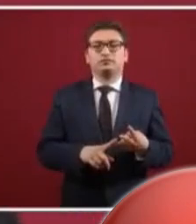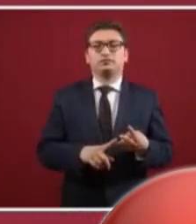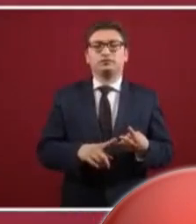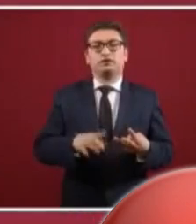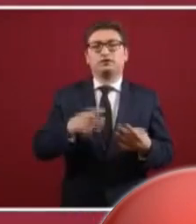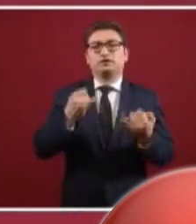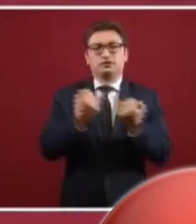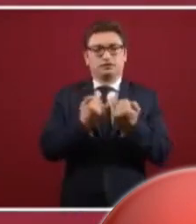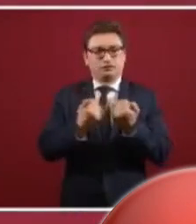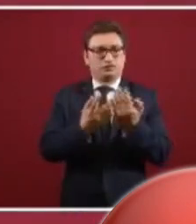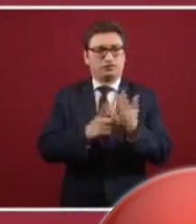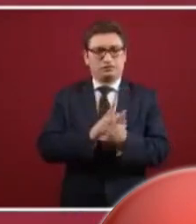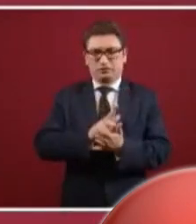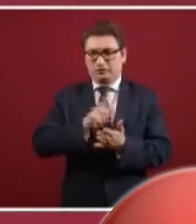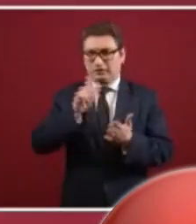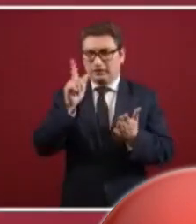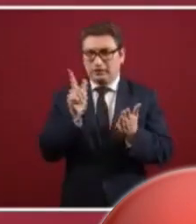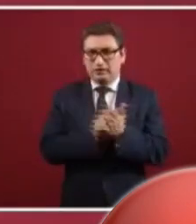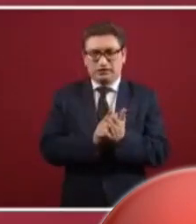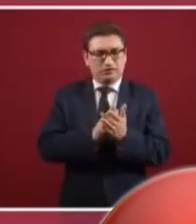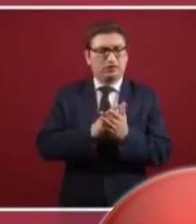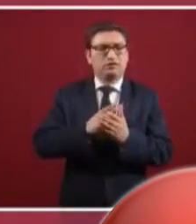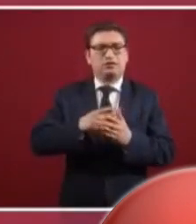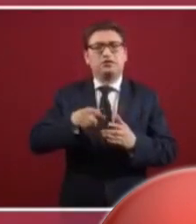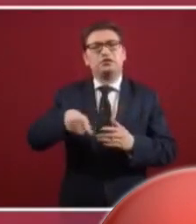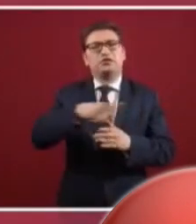con la ley de extinción de dominio